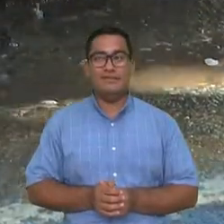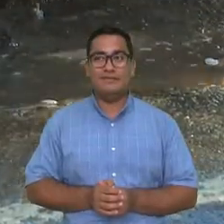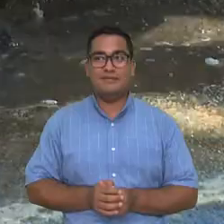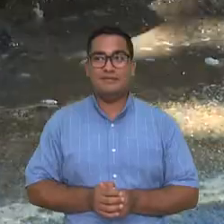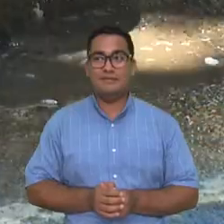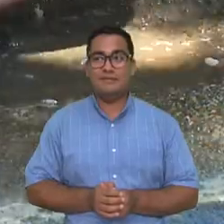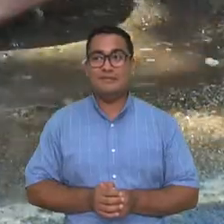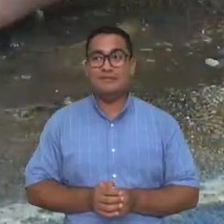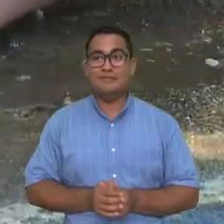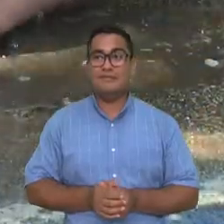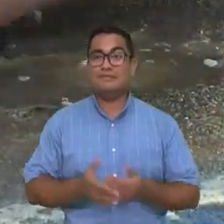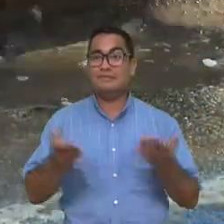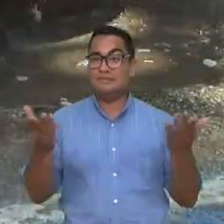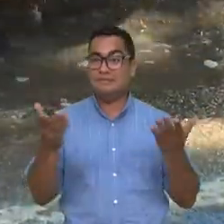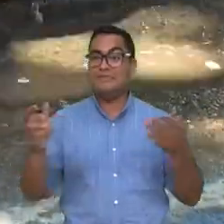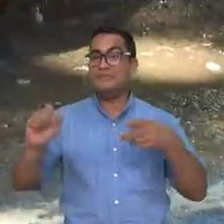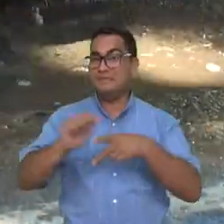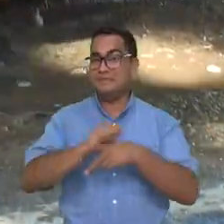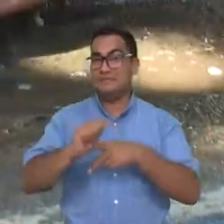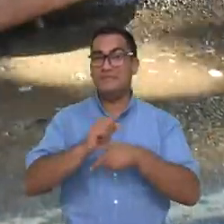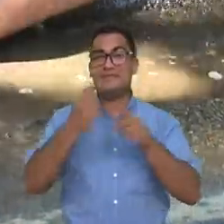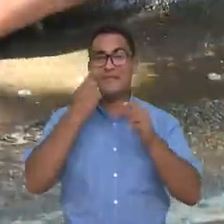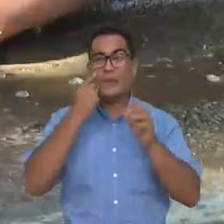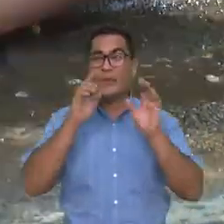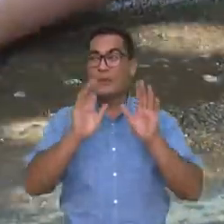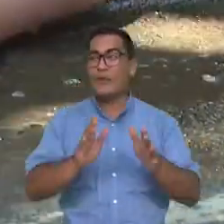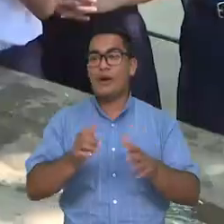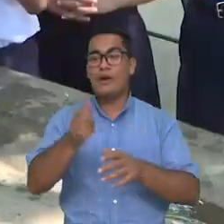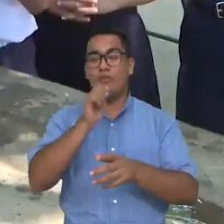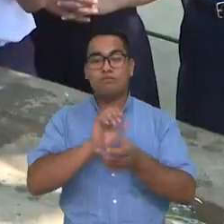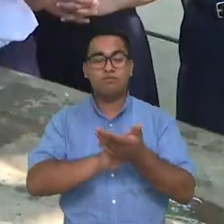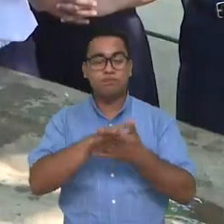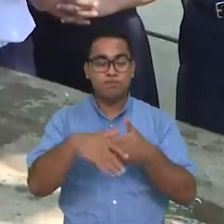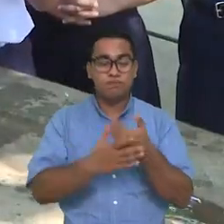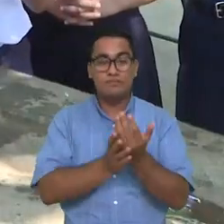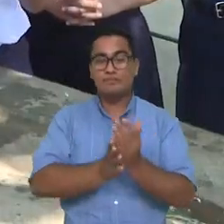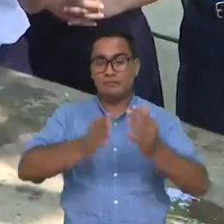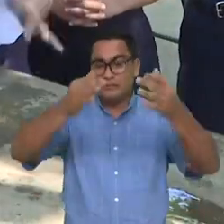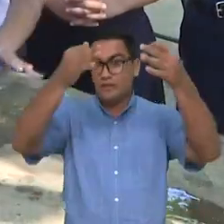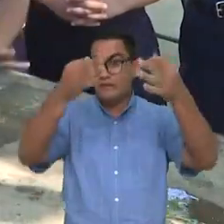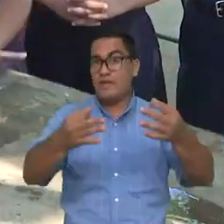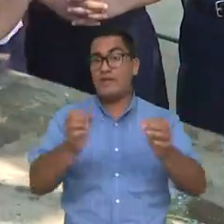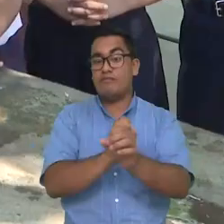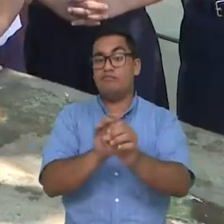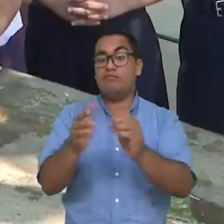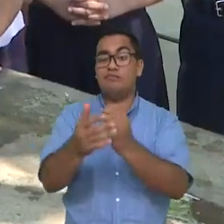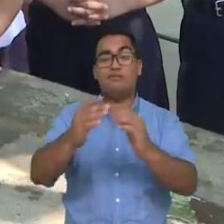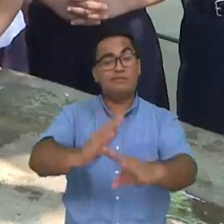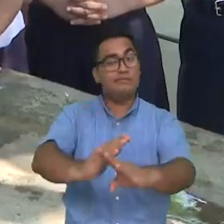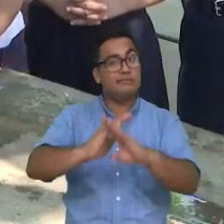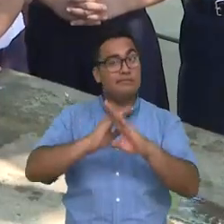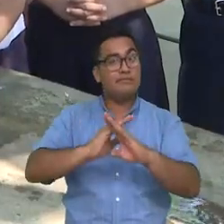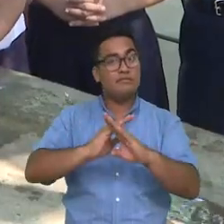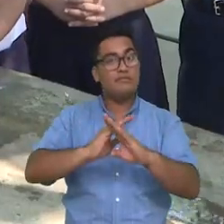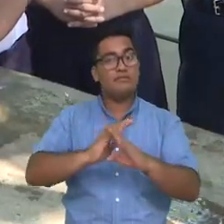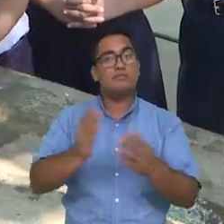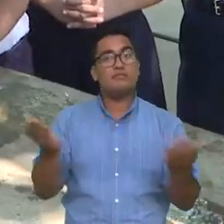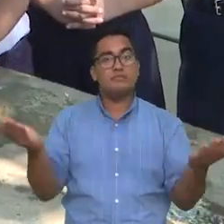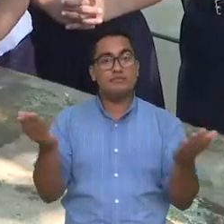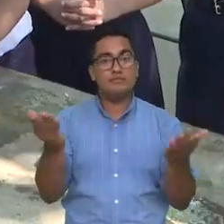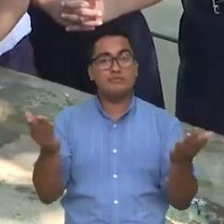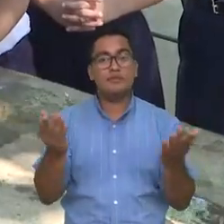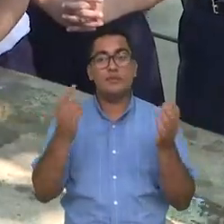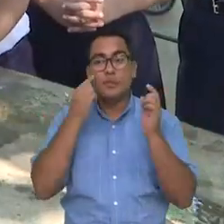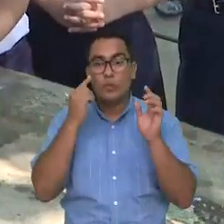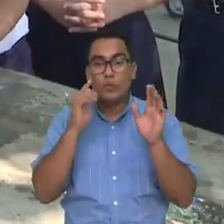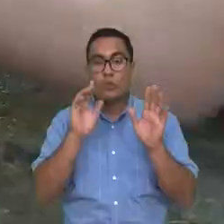La constancia en la puesta en práctica de hábitos de higiene son medidas eficaces para la prevención del coronavirus COVID-19 y